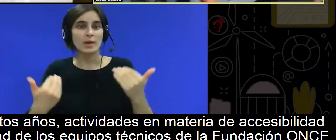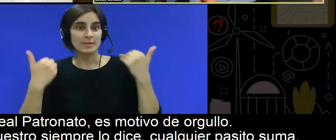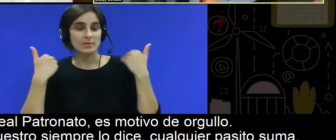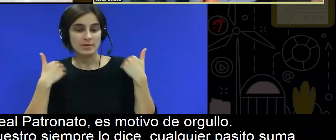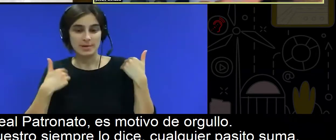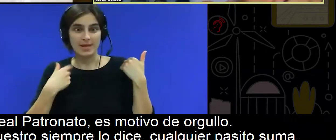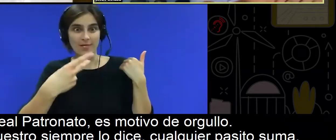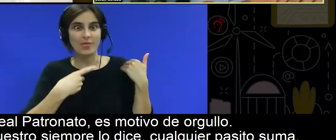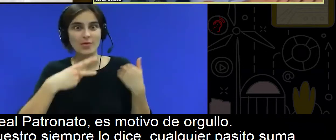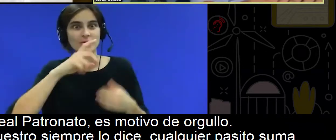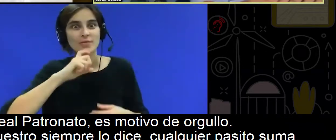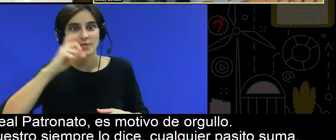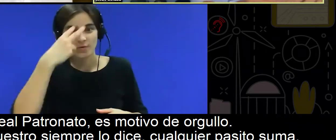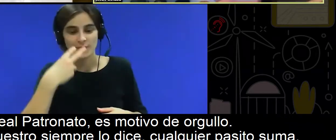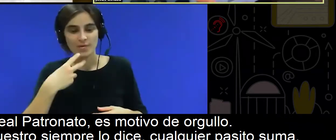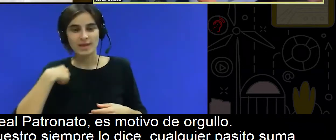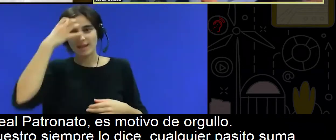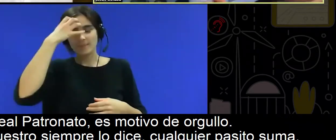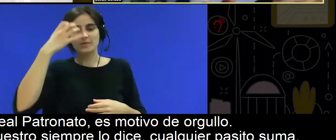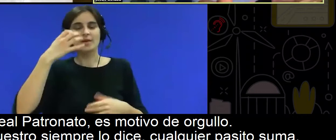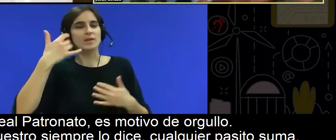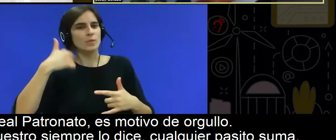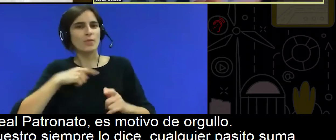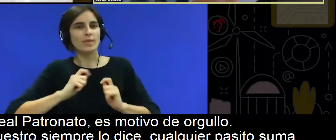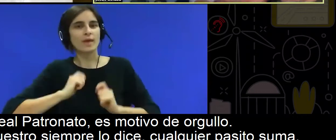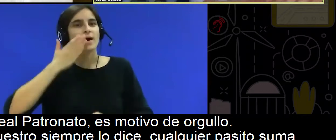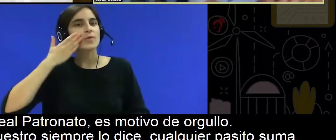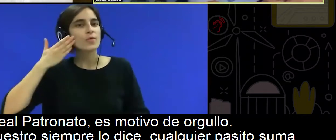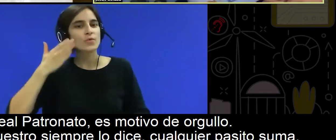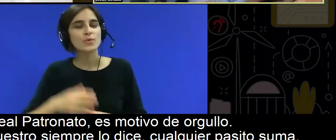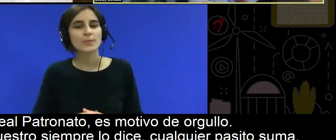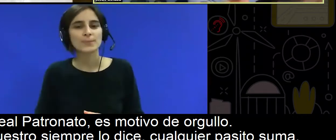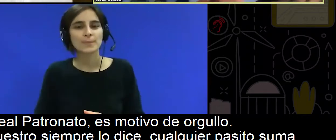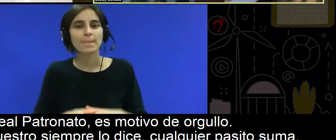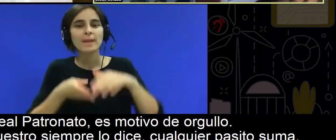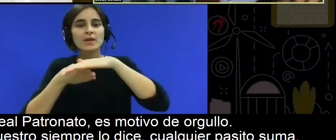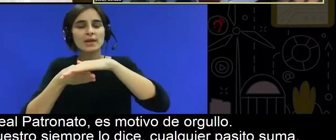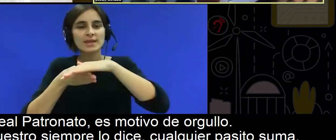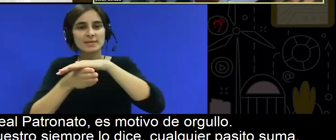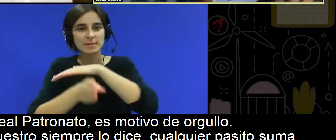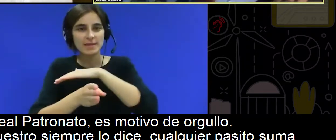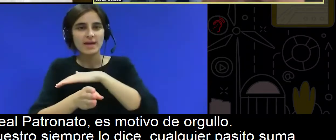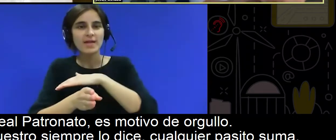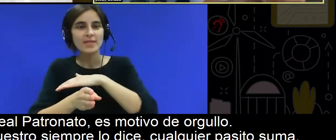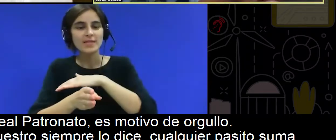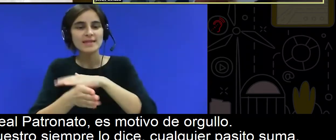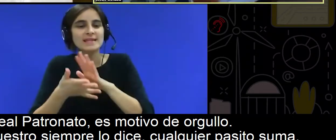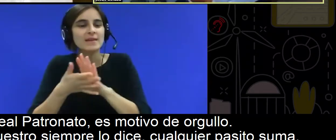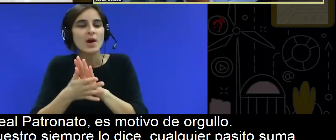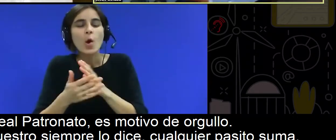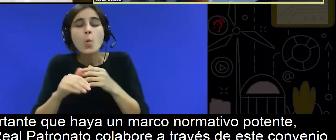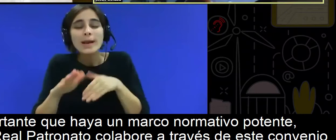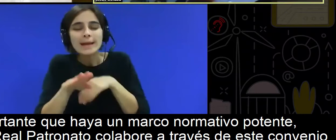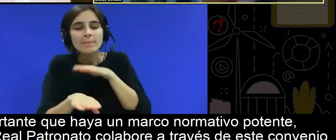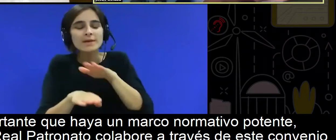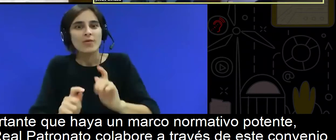es un motivo de orgullo, ¿no? En accesibilidad, un gran amigo nuestro también siempre lo dice, es decir, cualquier pasito suma. Tenemos que tener una visión